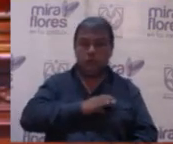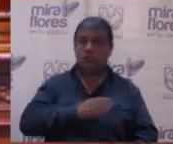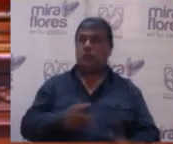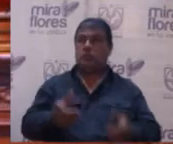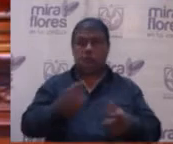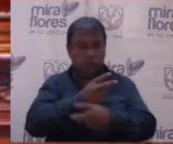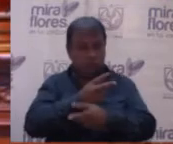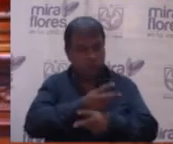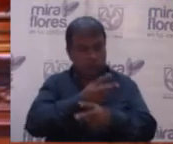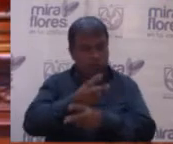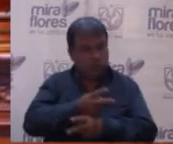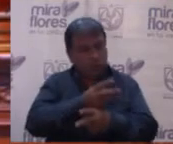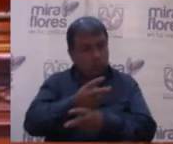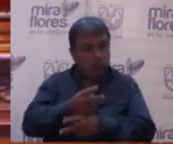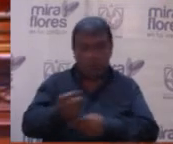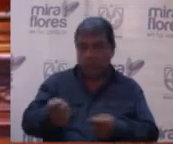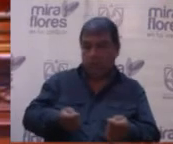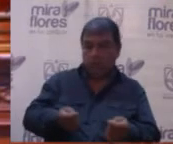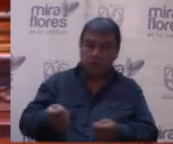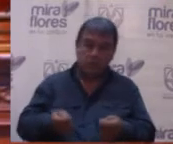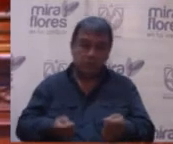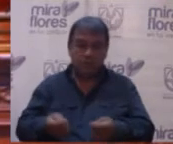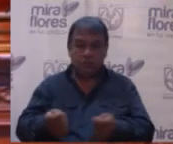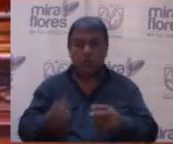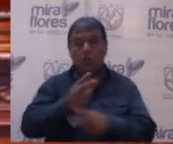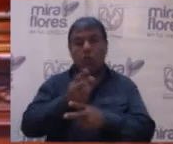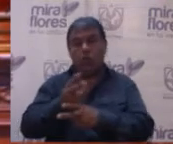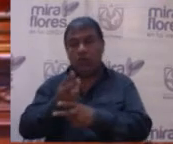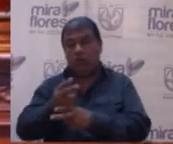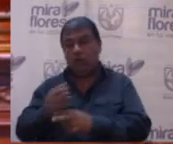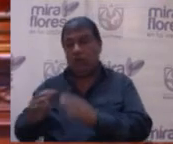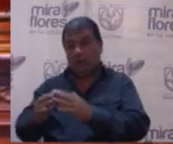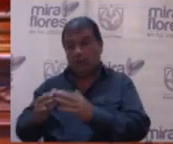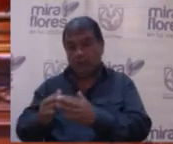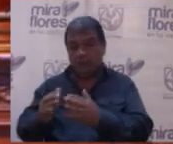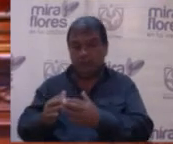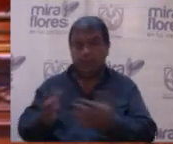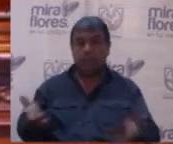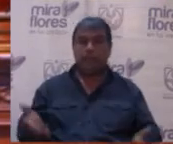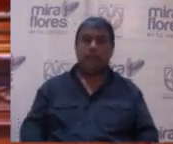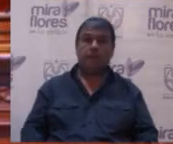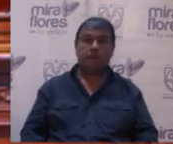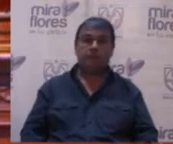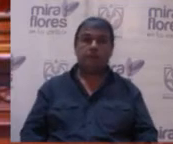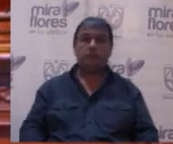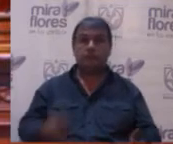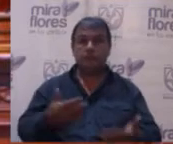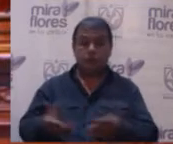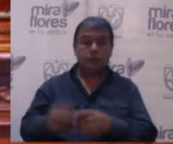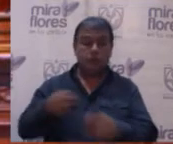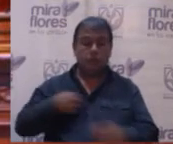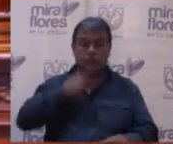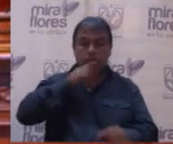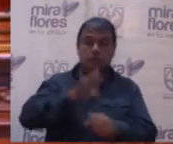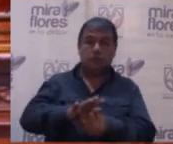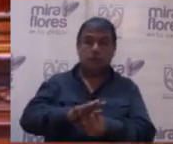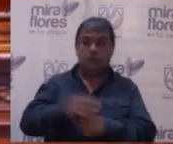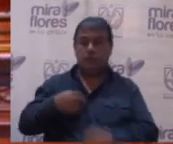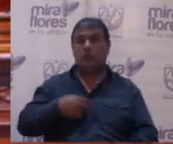diligente en el manejo o en el cuidado o en el posicionamiento del inmueble. Y eso es a lo que nos hemos